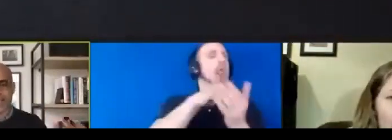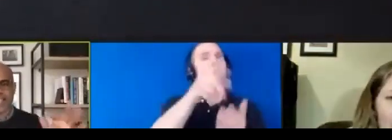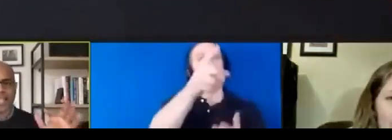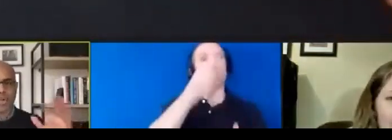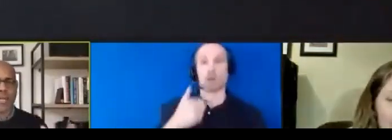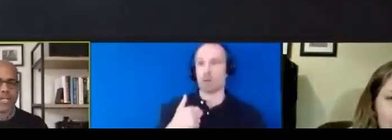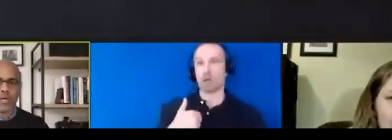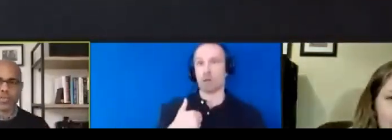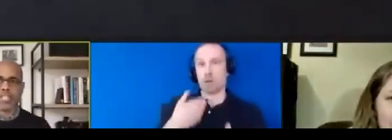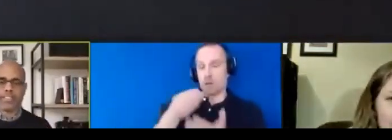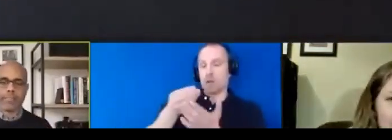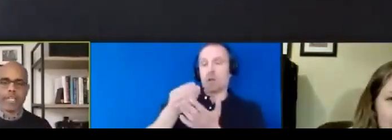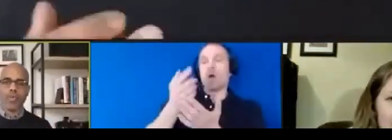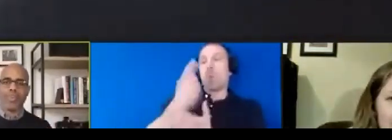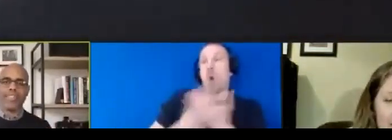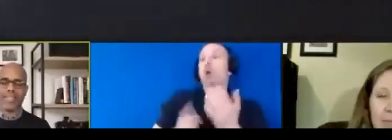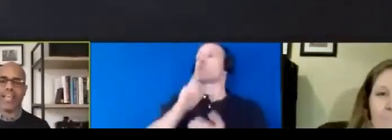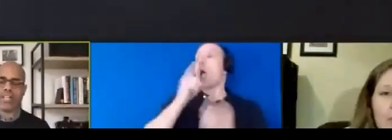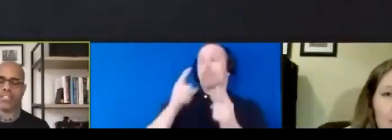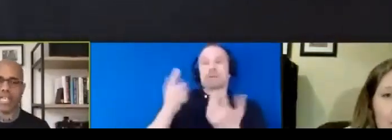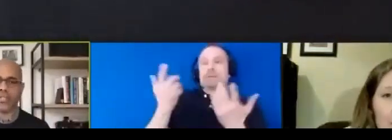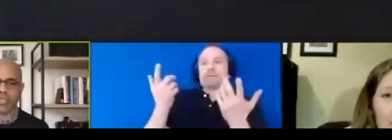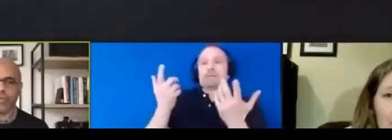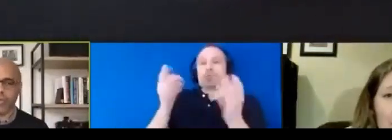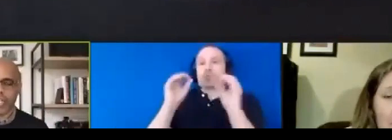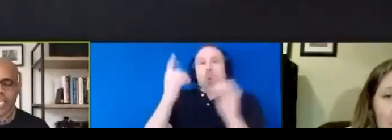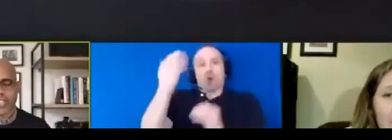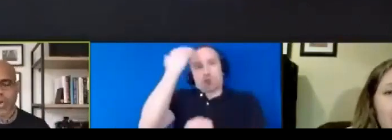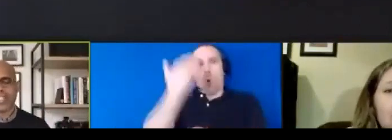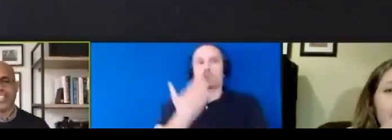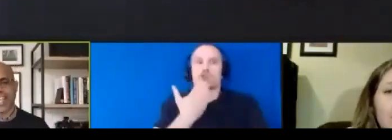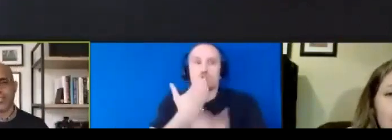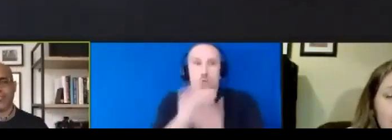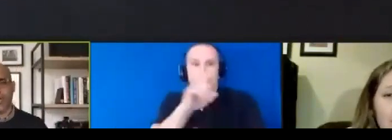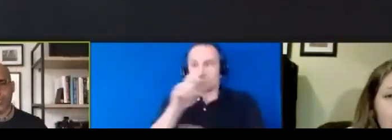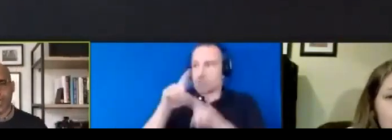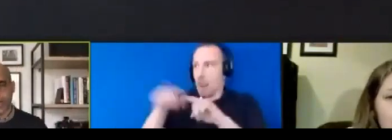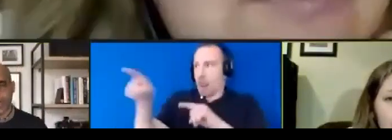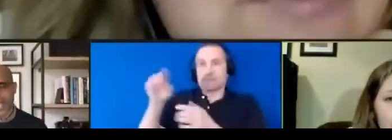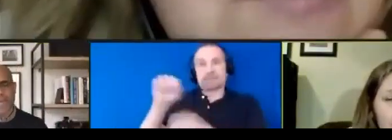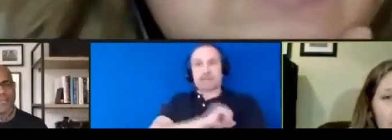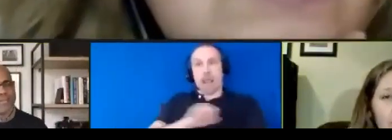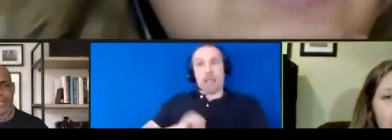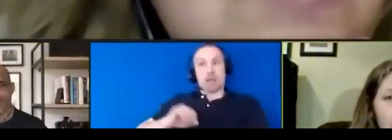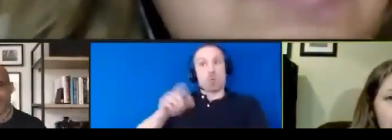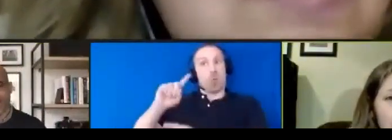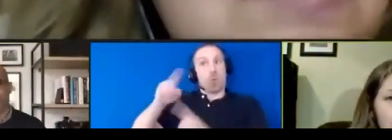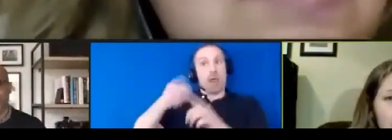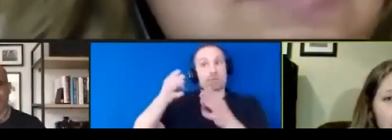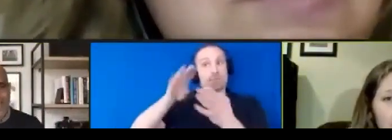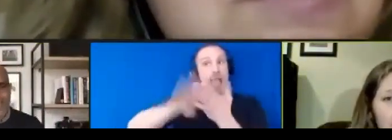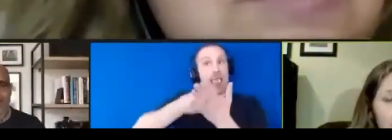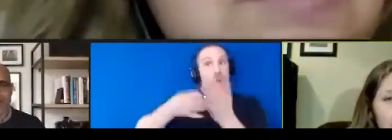cheques y escuché que las personas van a recibir cheques por niño sí